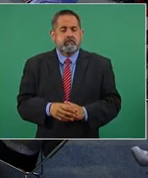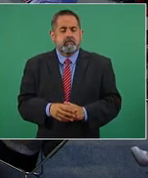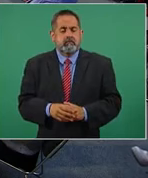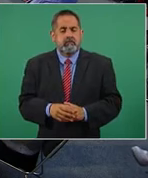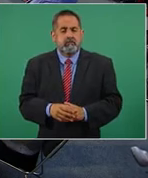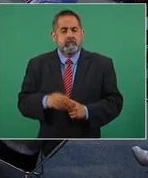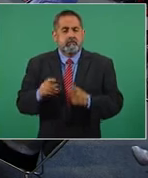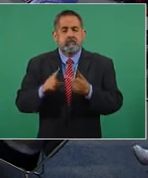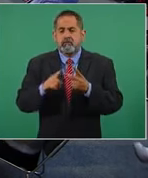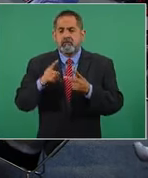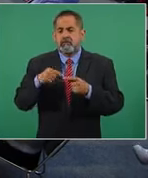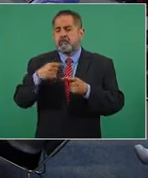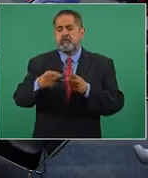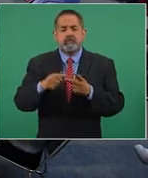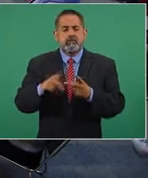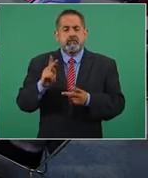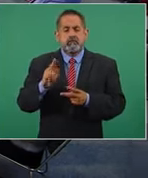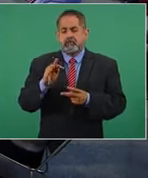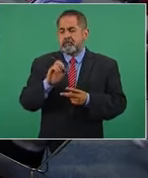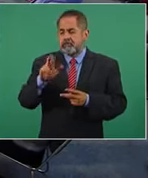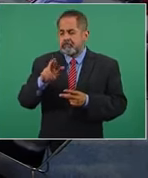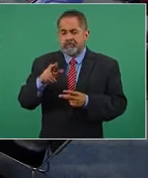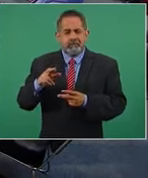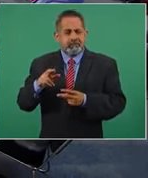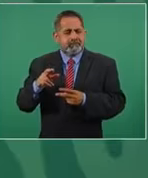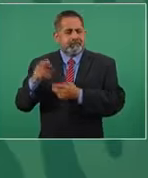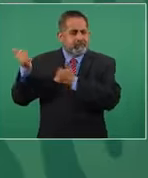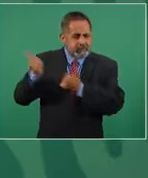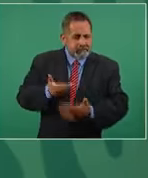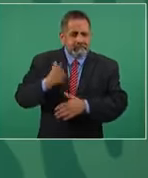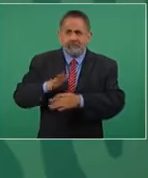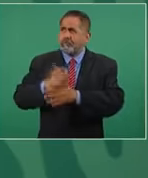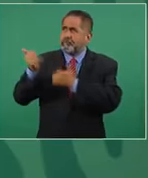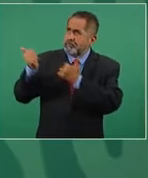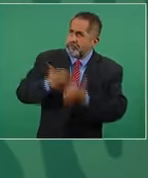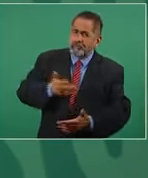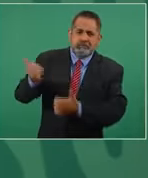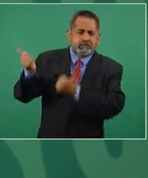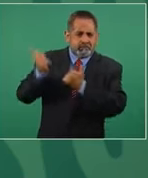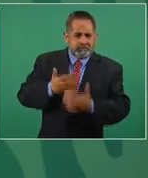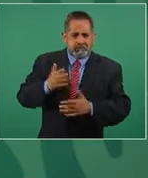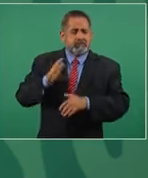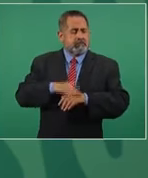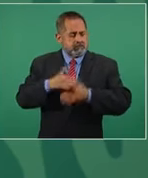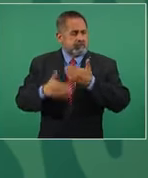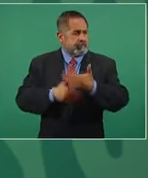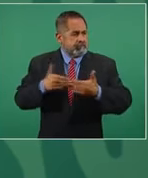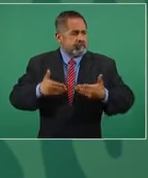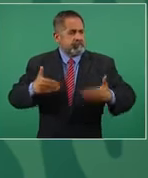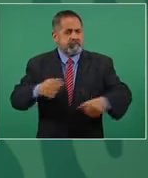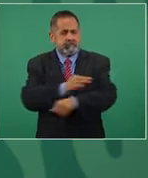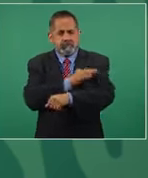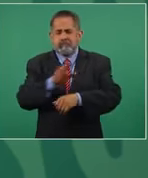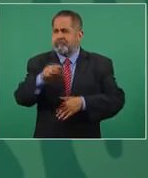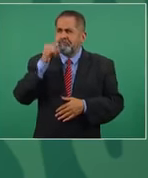Y en una hora llega Pfizer y siguen llegando vacunas y sigue avanzando el número de vacunados.